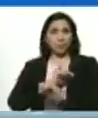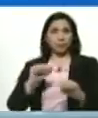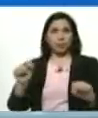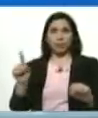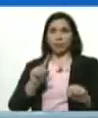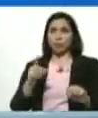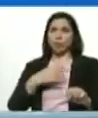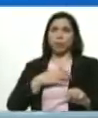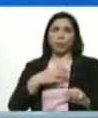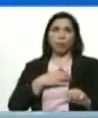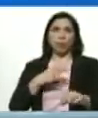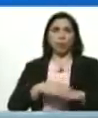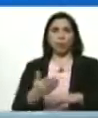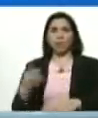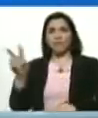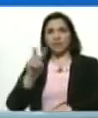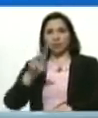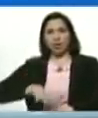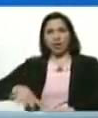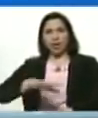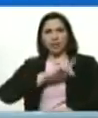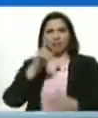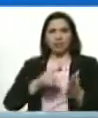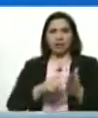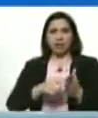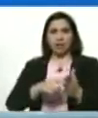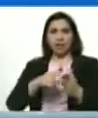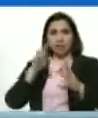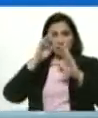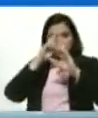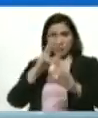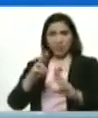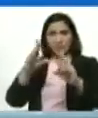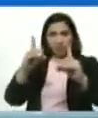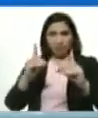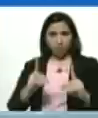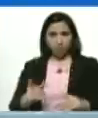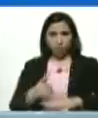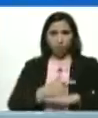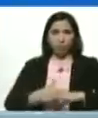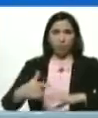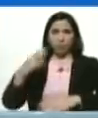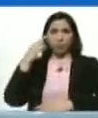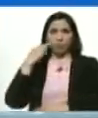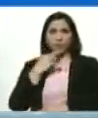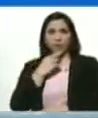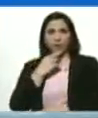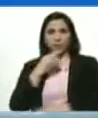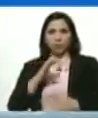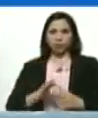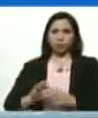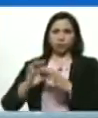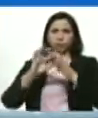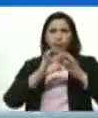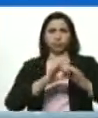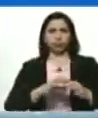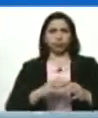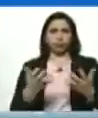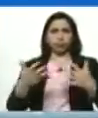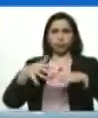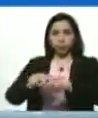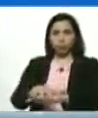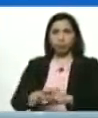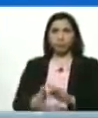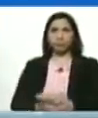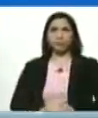es porque venezuela entera acata las decisiones del gobierno bolivariano y nos unimos como uno solo